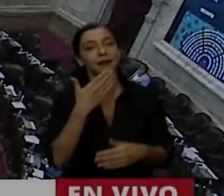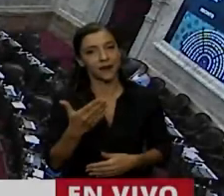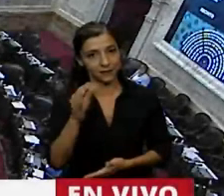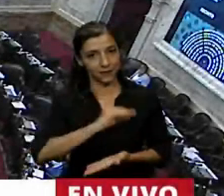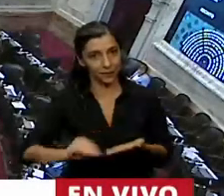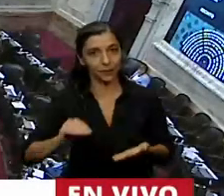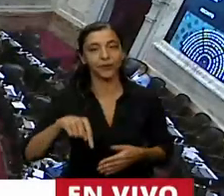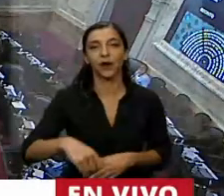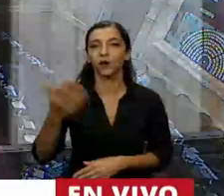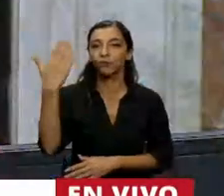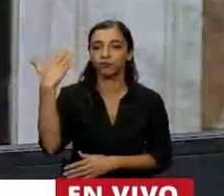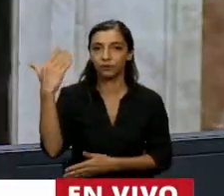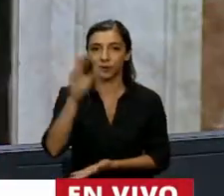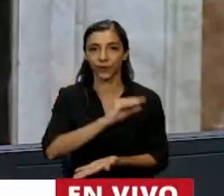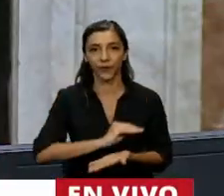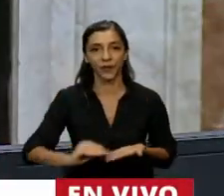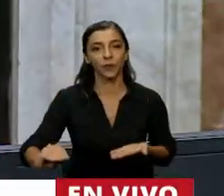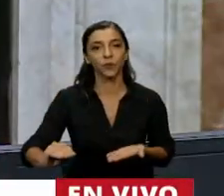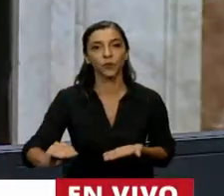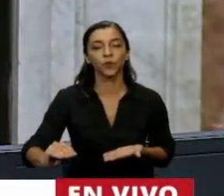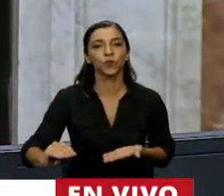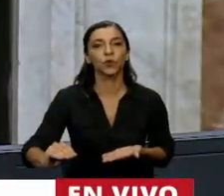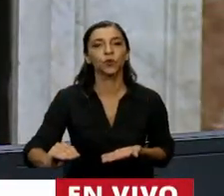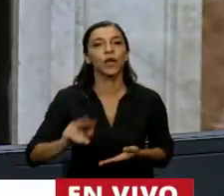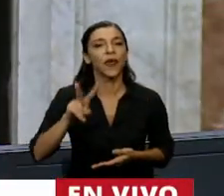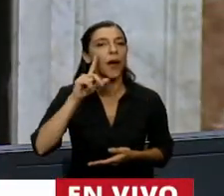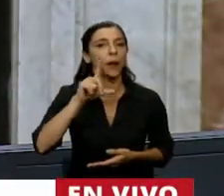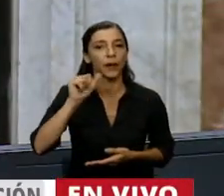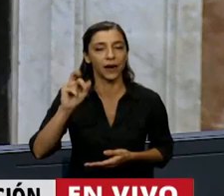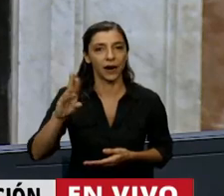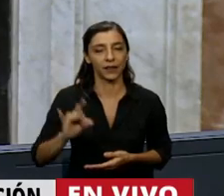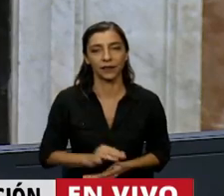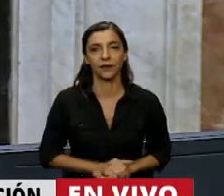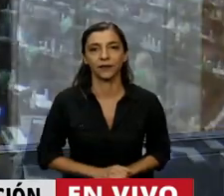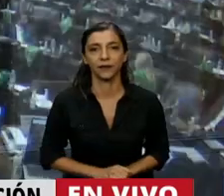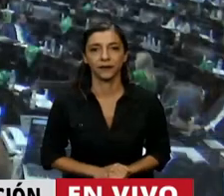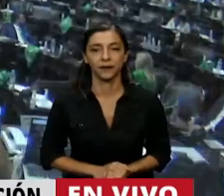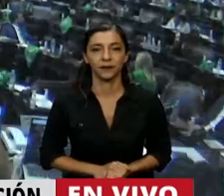En el uso de la palabra, la diputada Daniela Vilar.